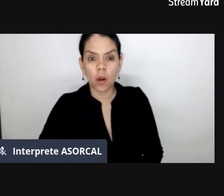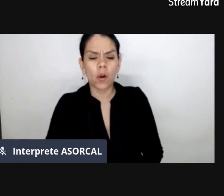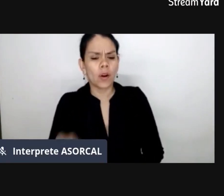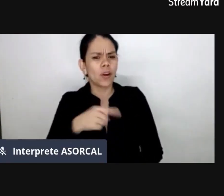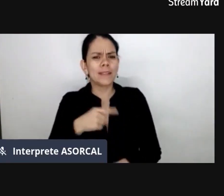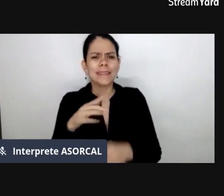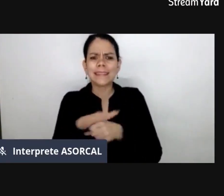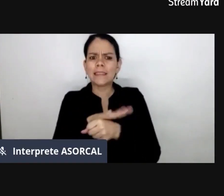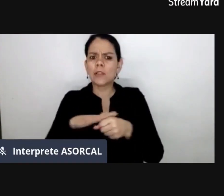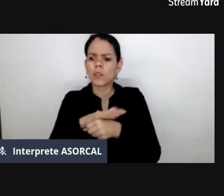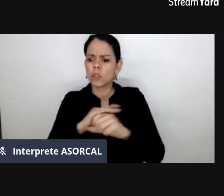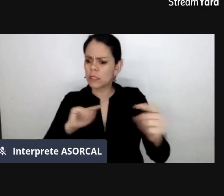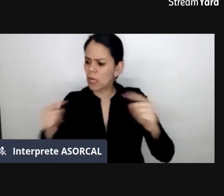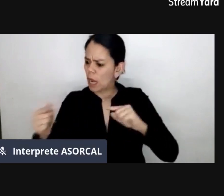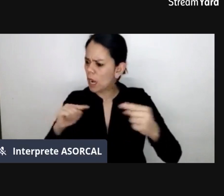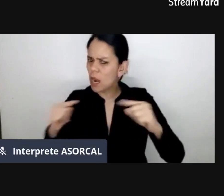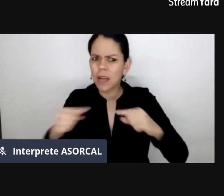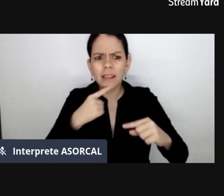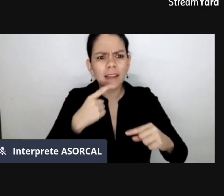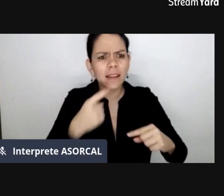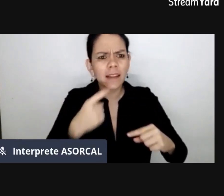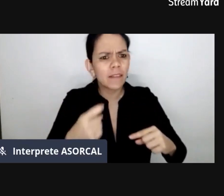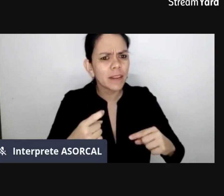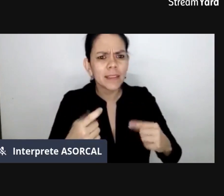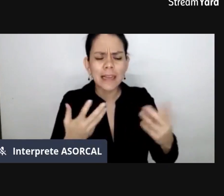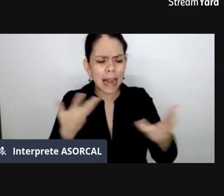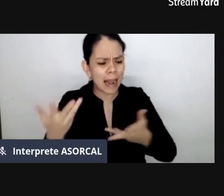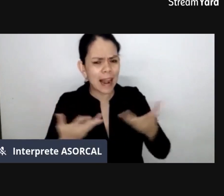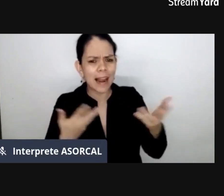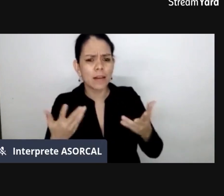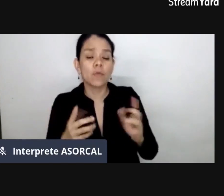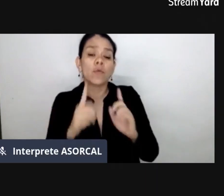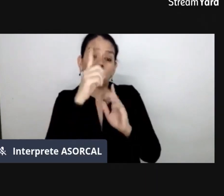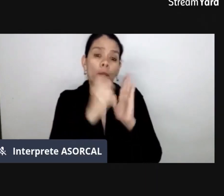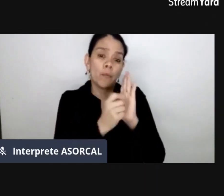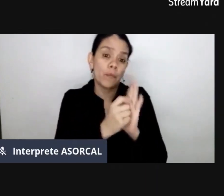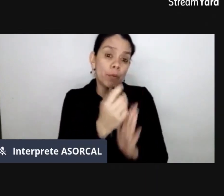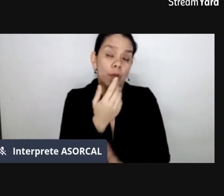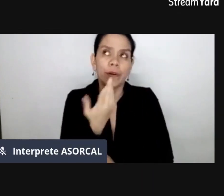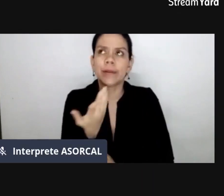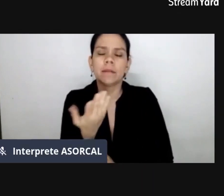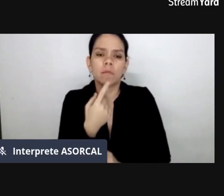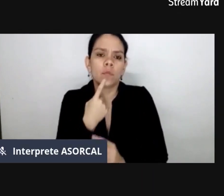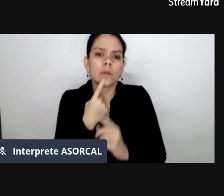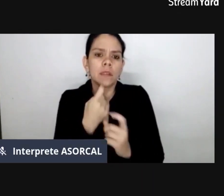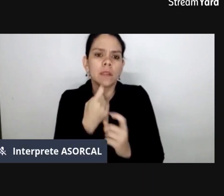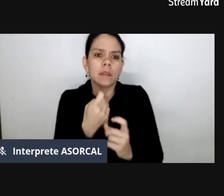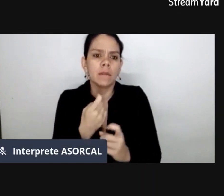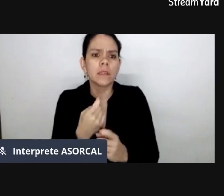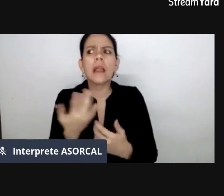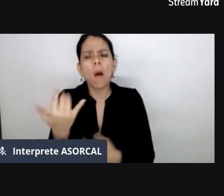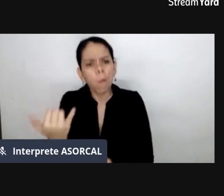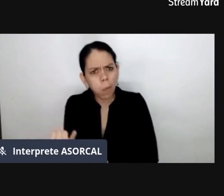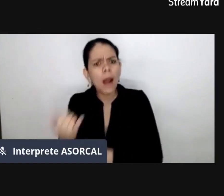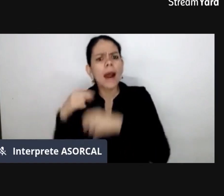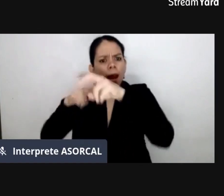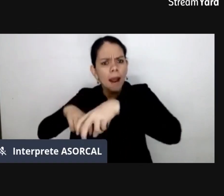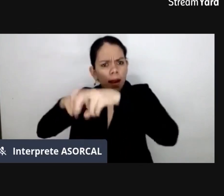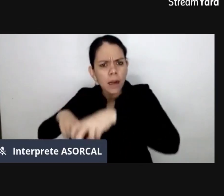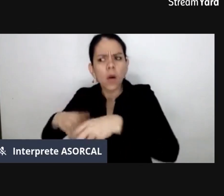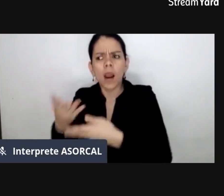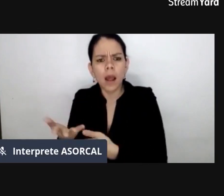la población, es la diversidad de acceso a la tierra en un país eminentemente agrícola, por lo menos algunas décadas